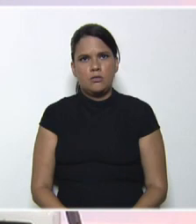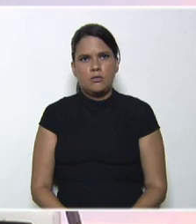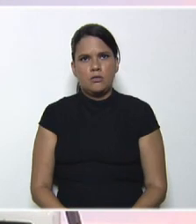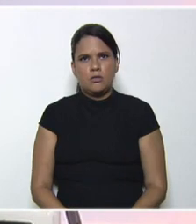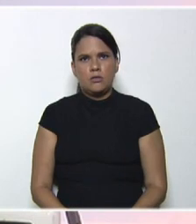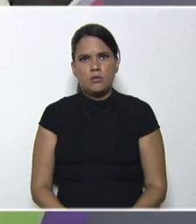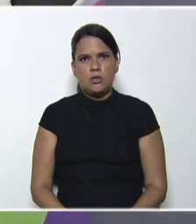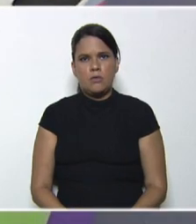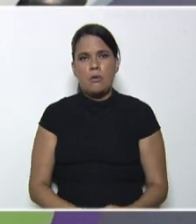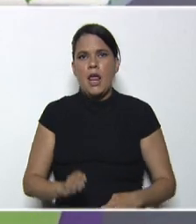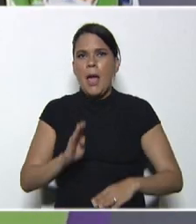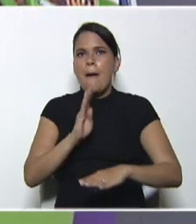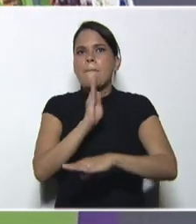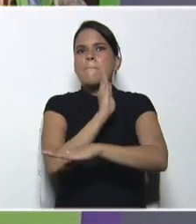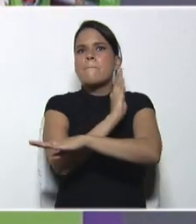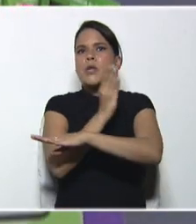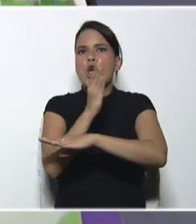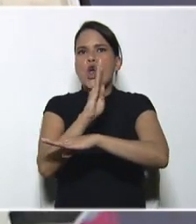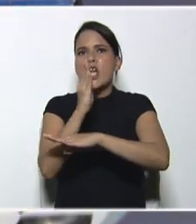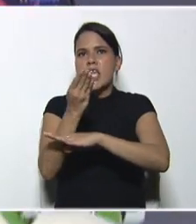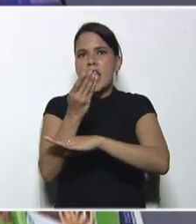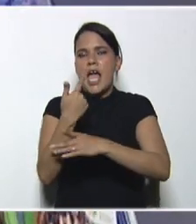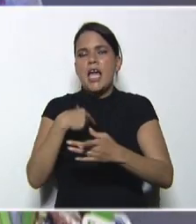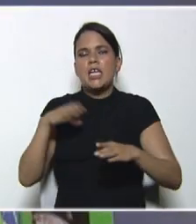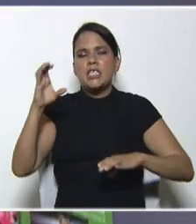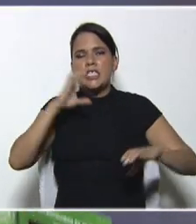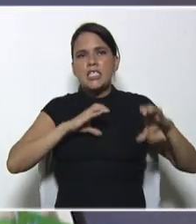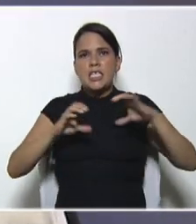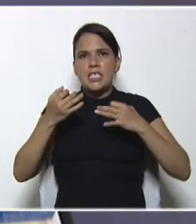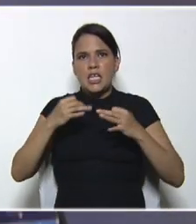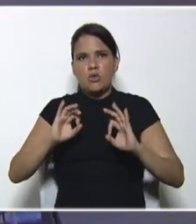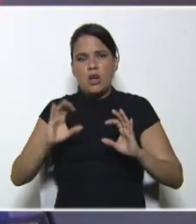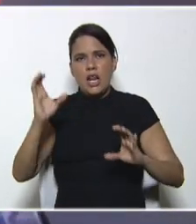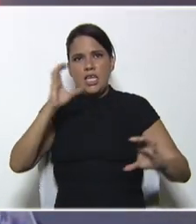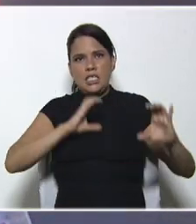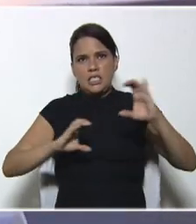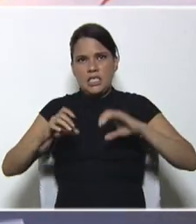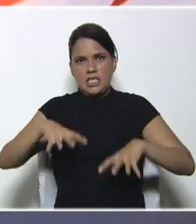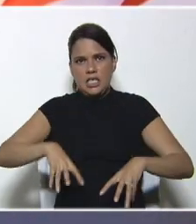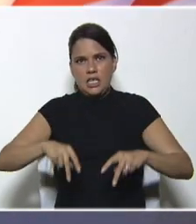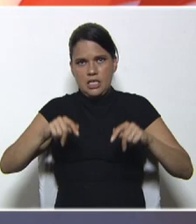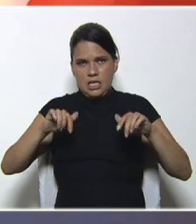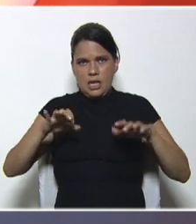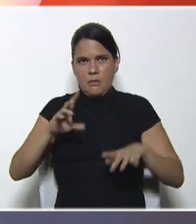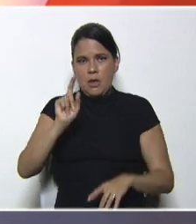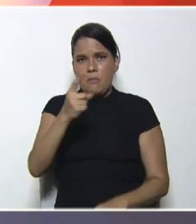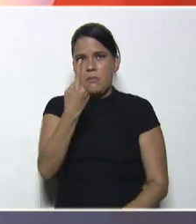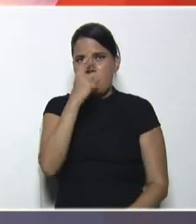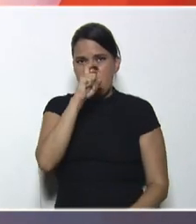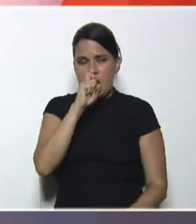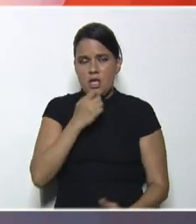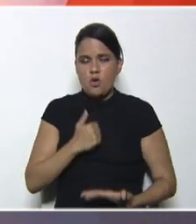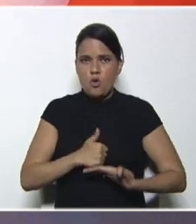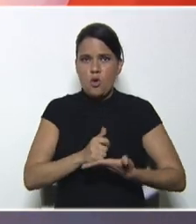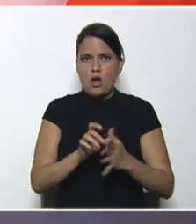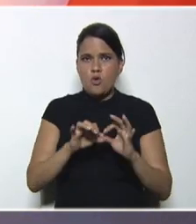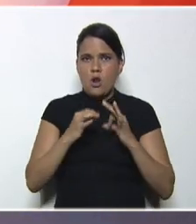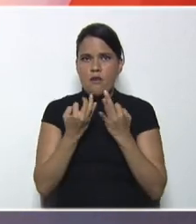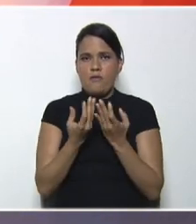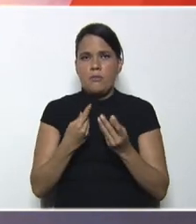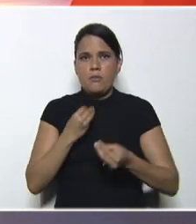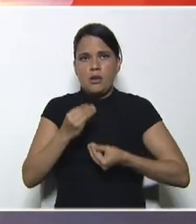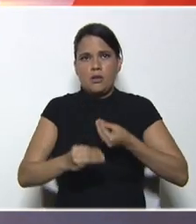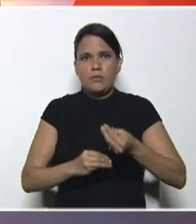para biología, ciencias naturales y ciencias de la Tierra. Para primer año tenemos, con ayuda de la familia